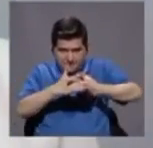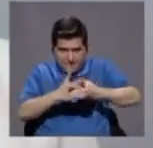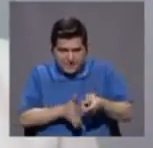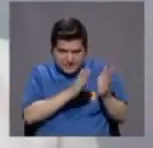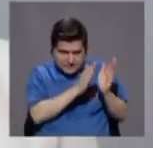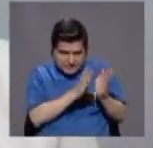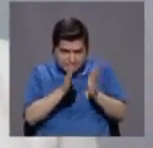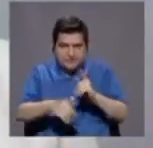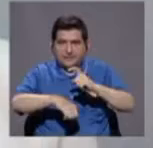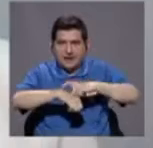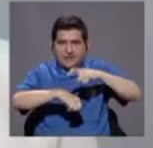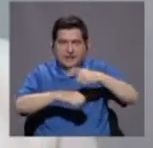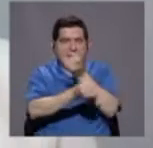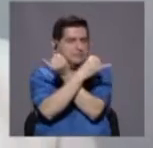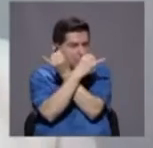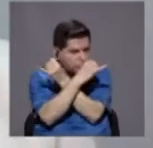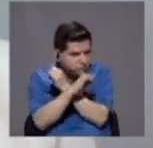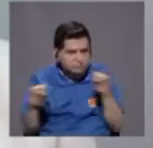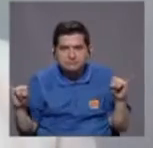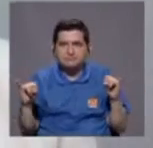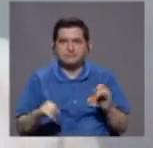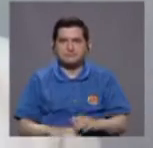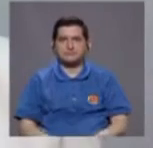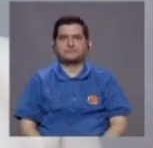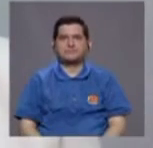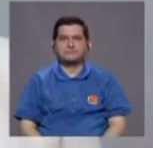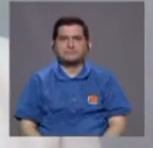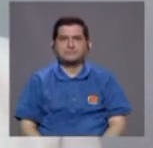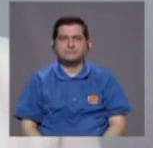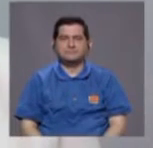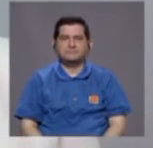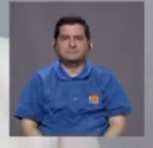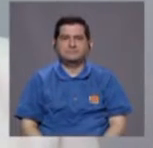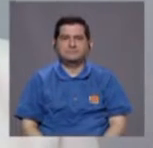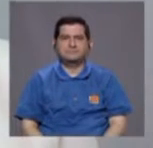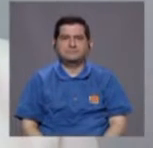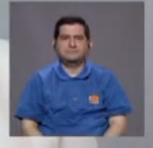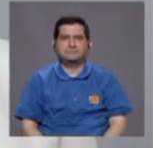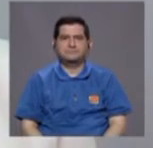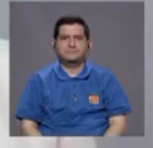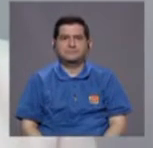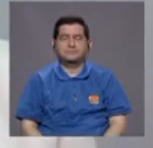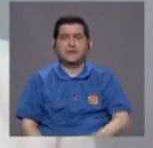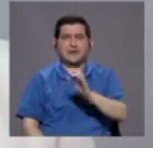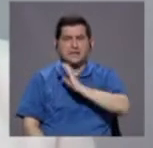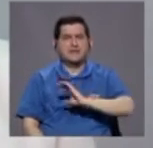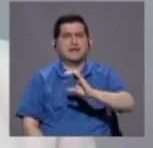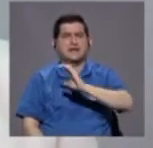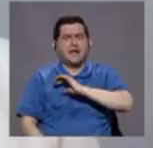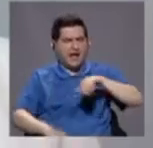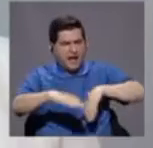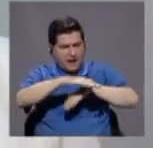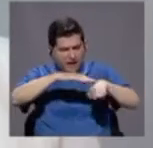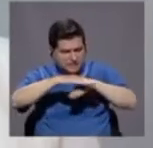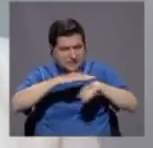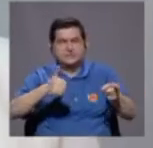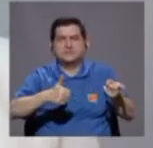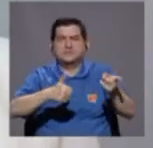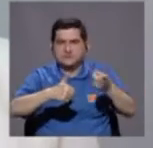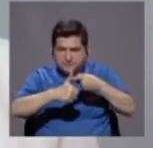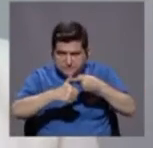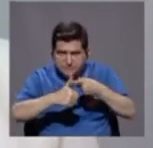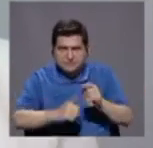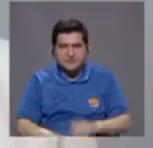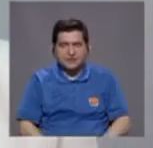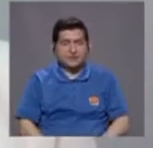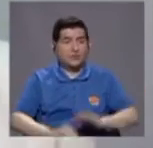en la época de la independencia, es decir, es un sistema que tiene características básicas. Primero,